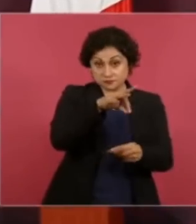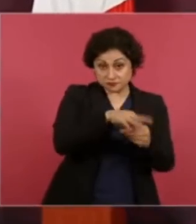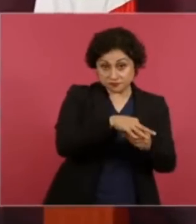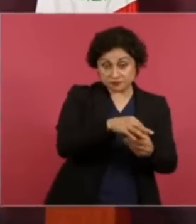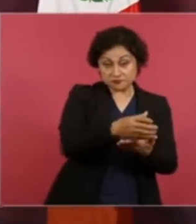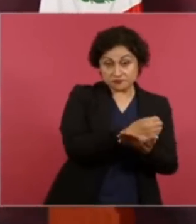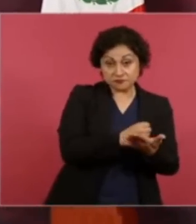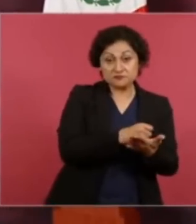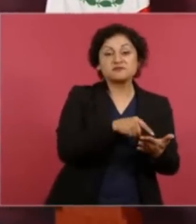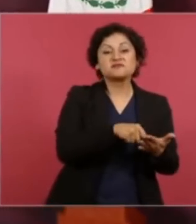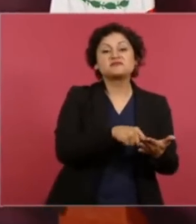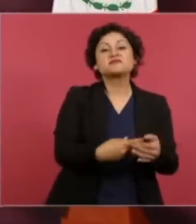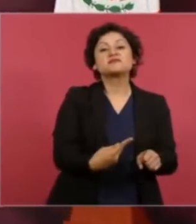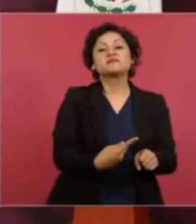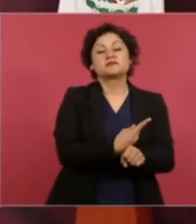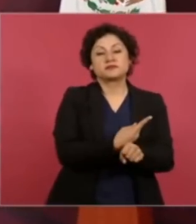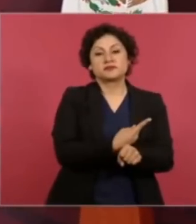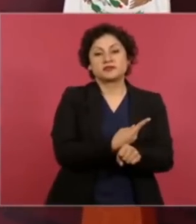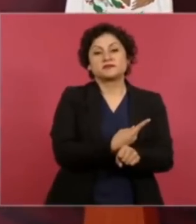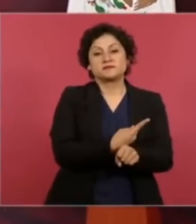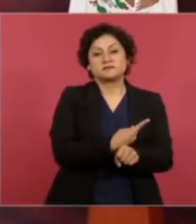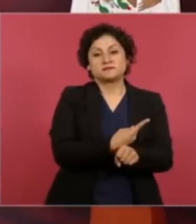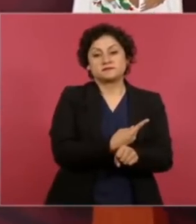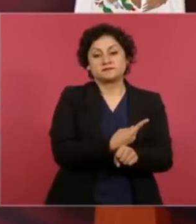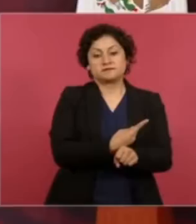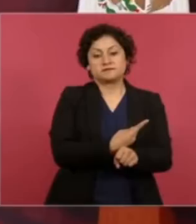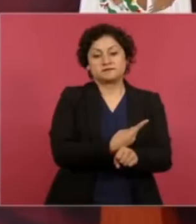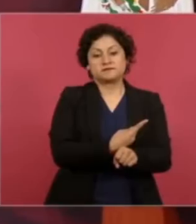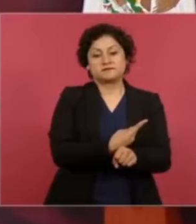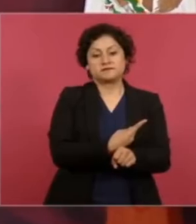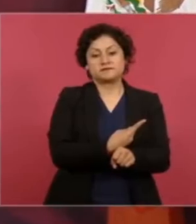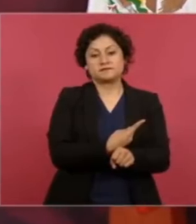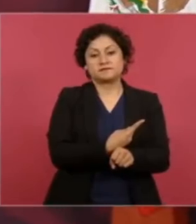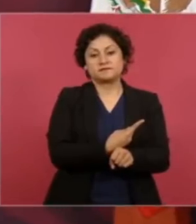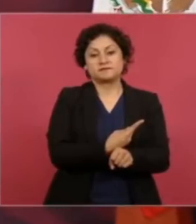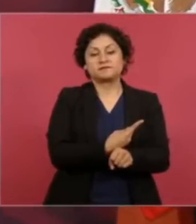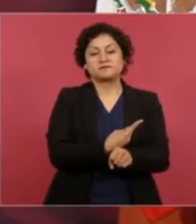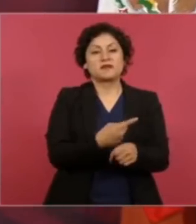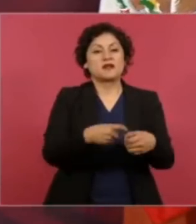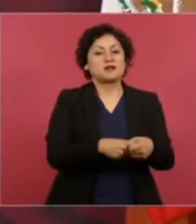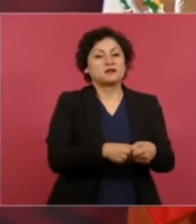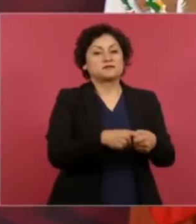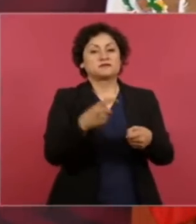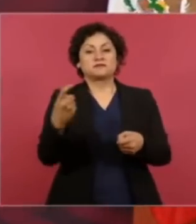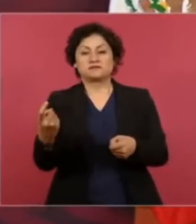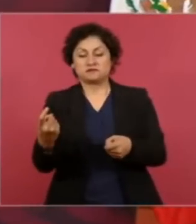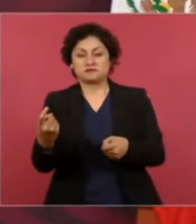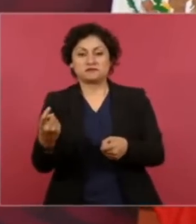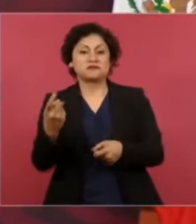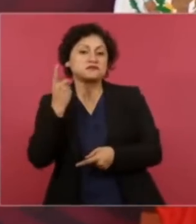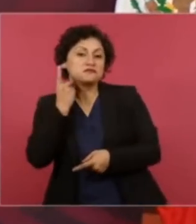el poder legislativo y el poder ejecutivo, pero no el